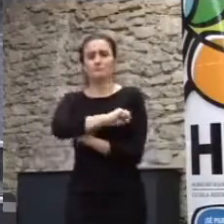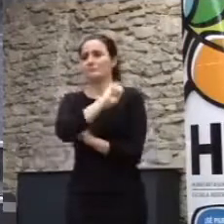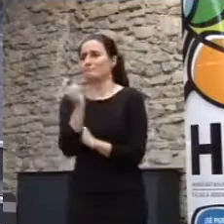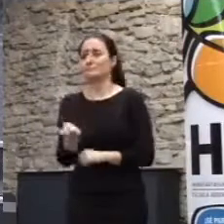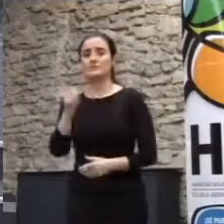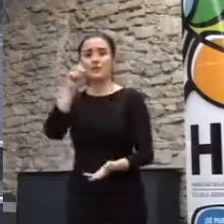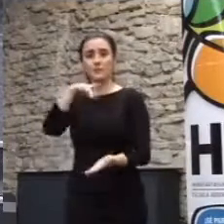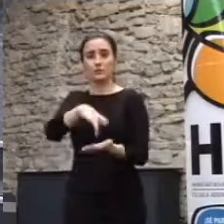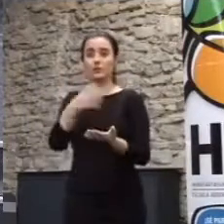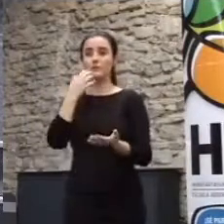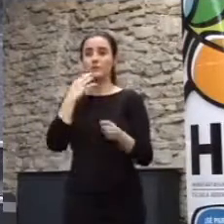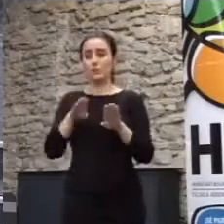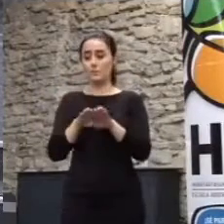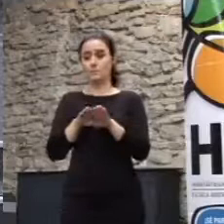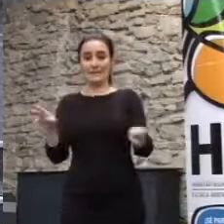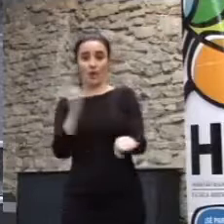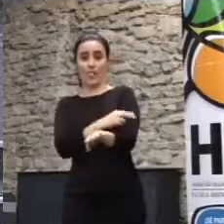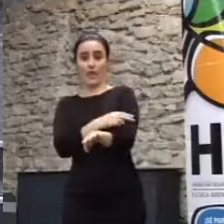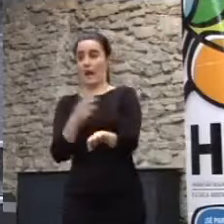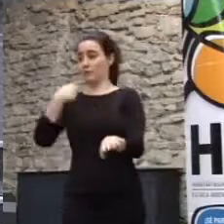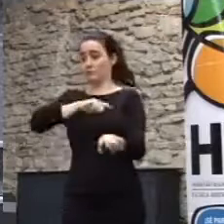nos sentábamos en la misma mesa que los concejales.